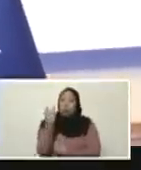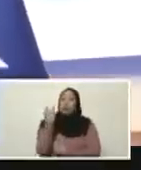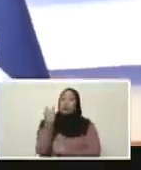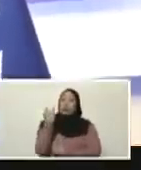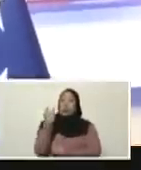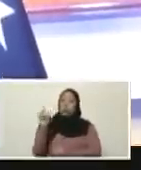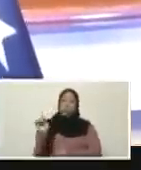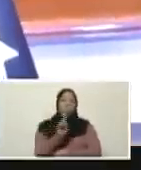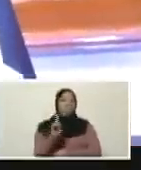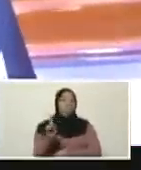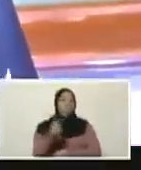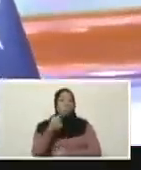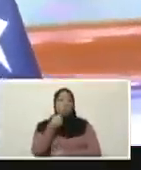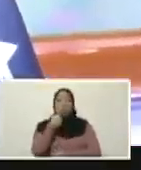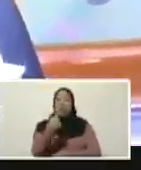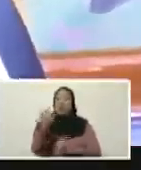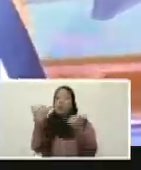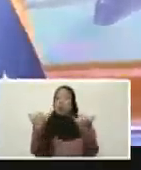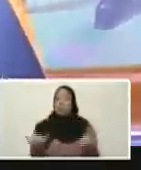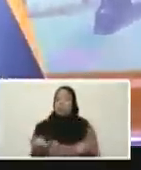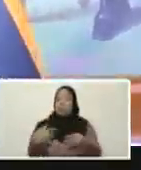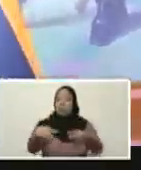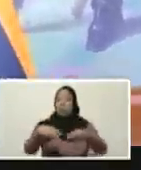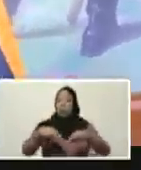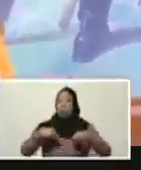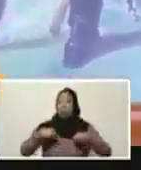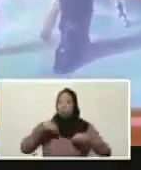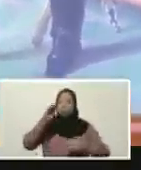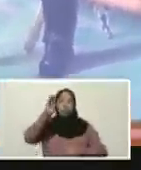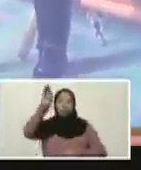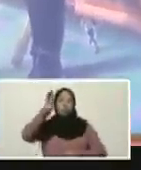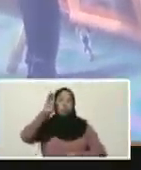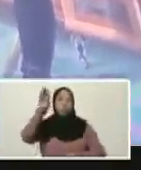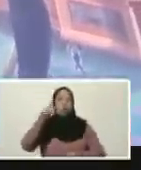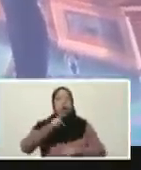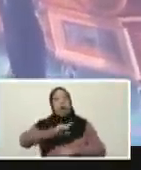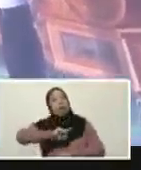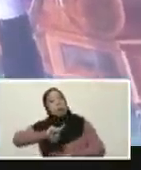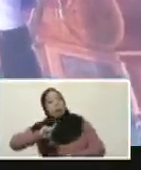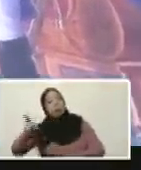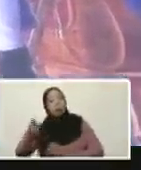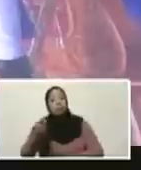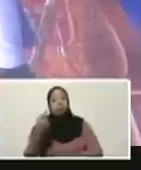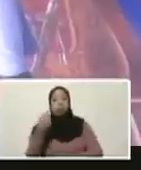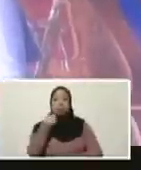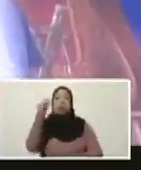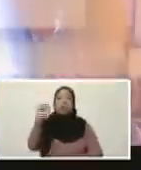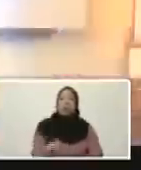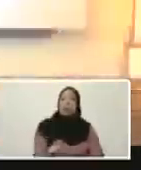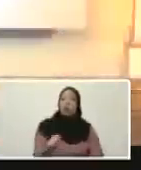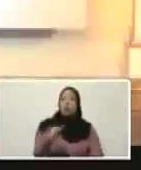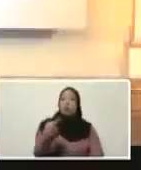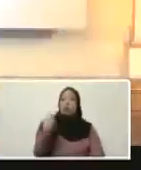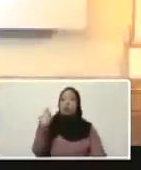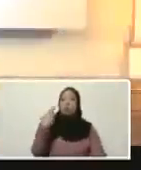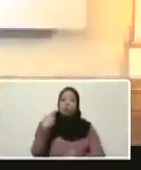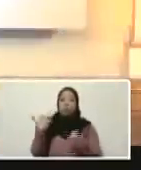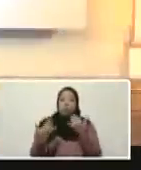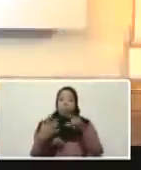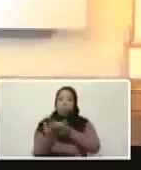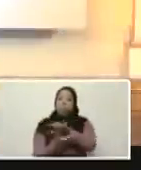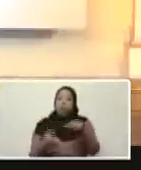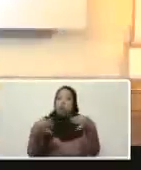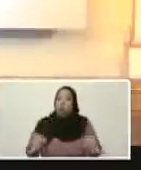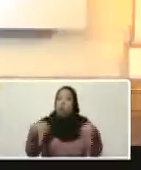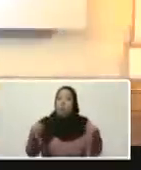No podemos decir que estas asignaron nuestro destino, pero tampoco podemos afirmar que las hemos superado para